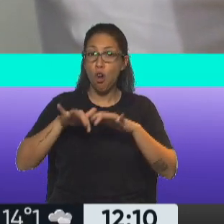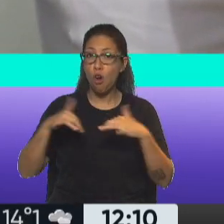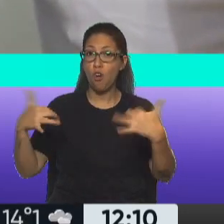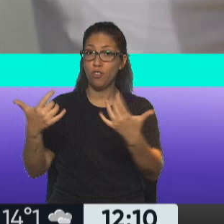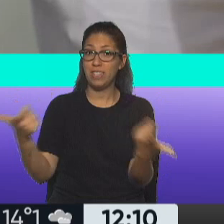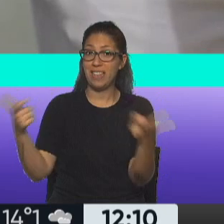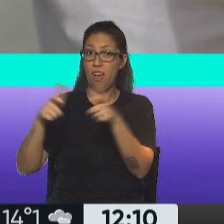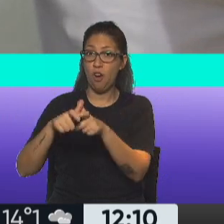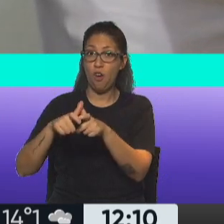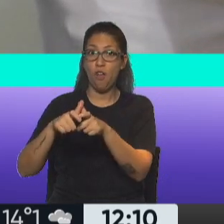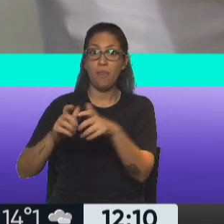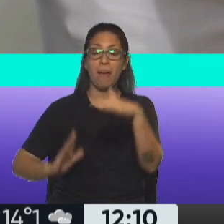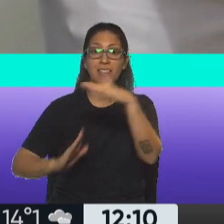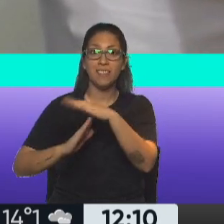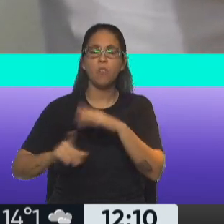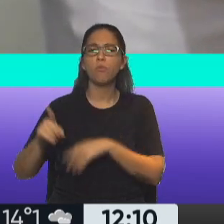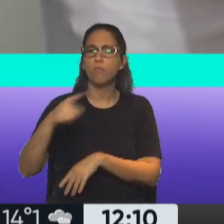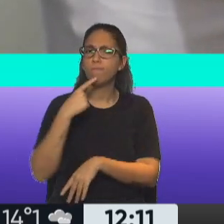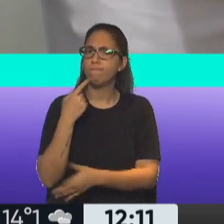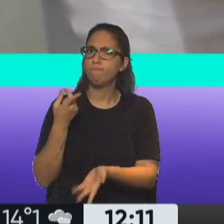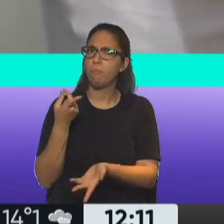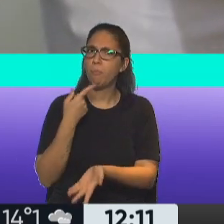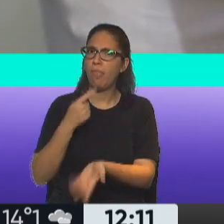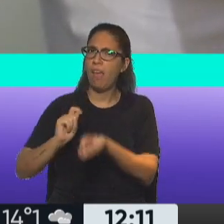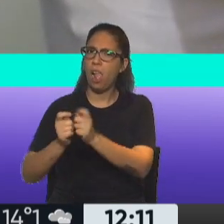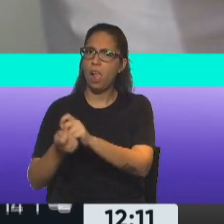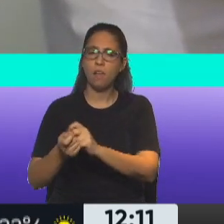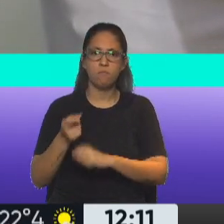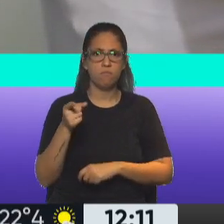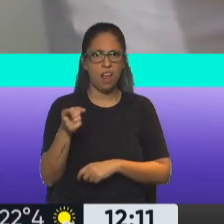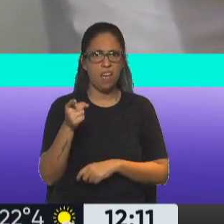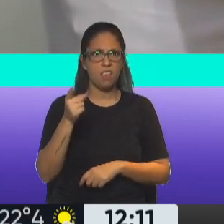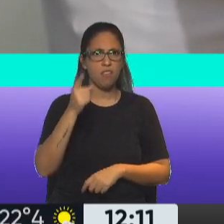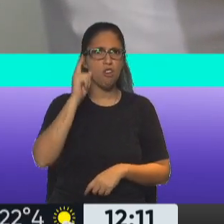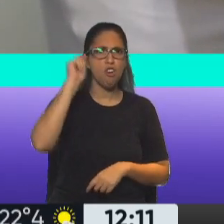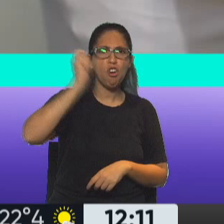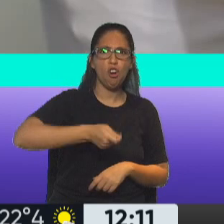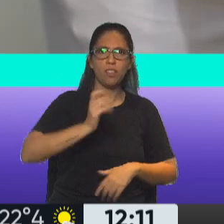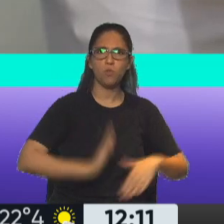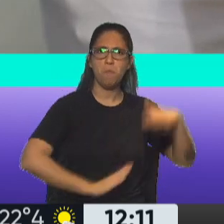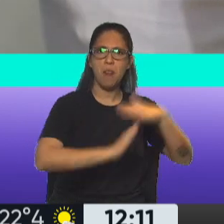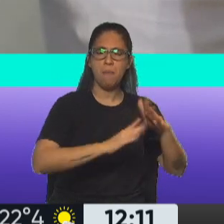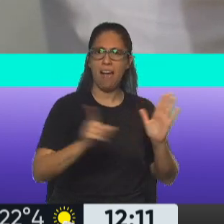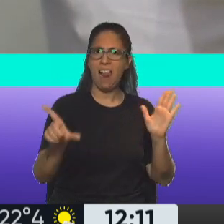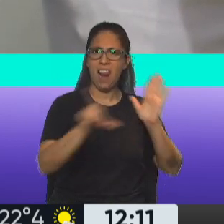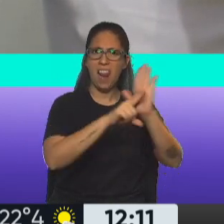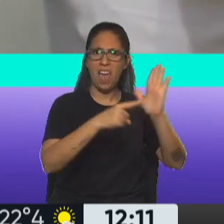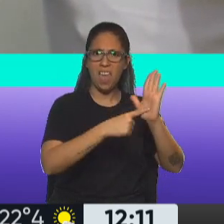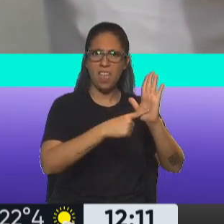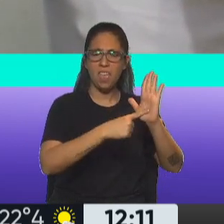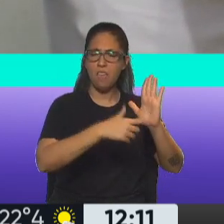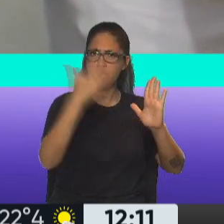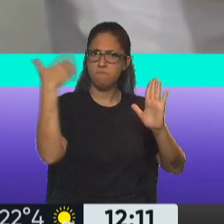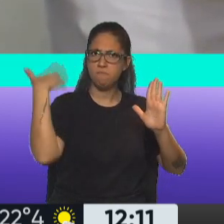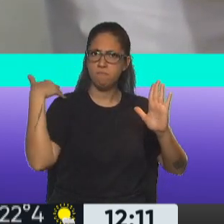Magistratura, en donde se revoca por decisión de la Corte una ley que fue